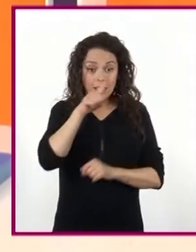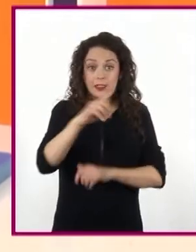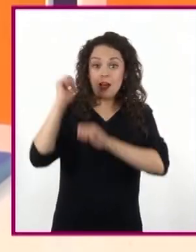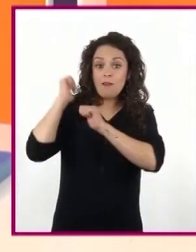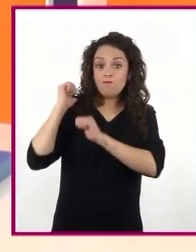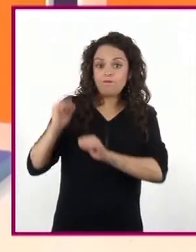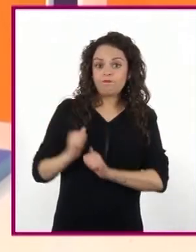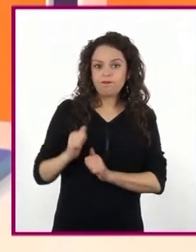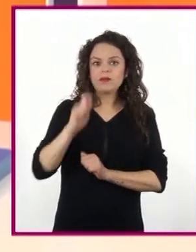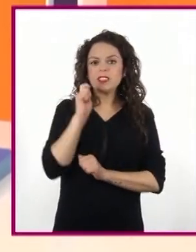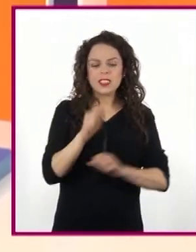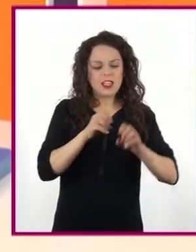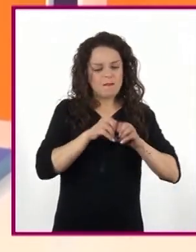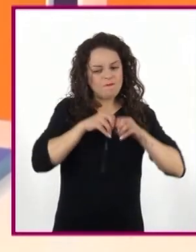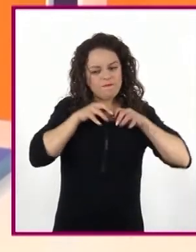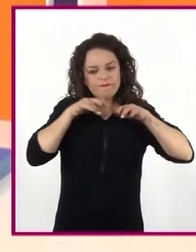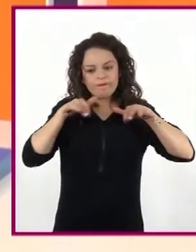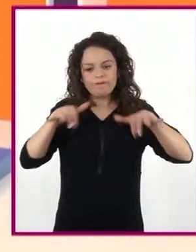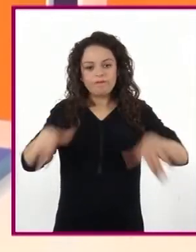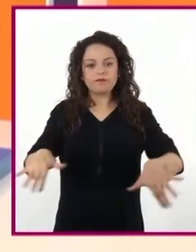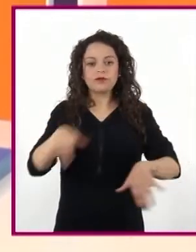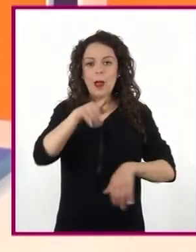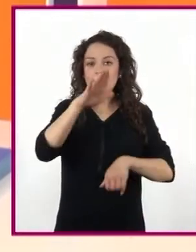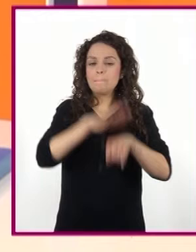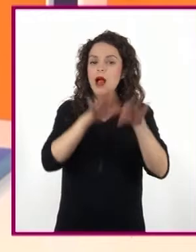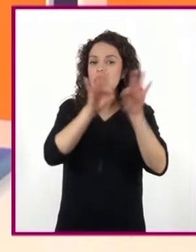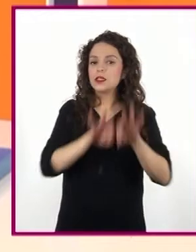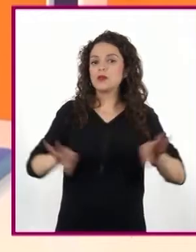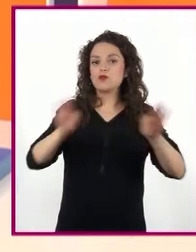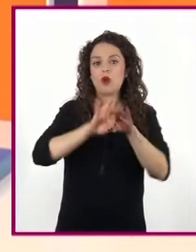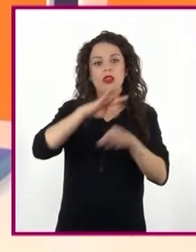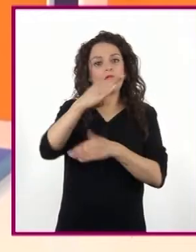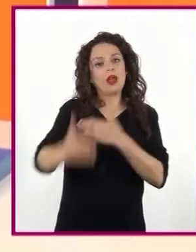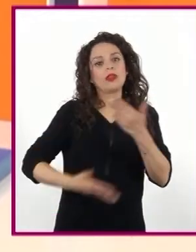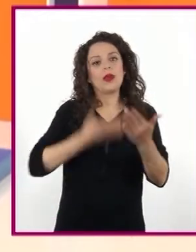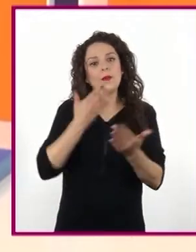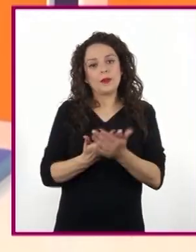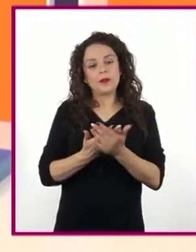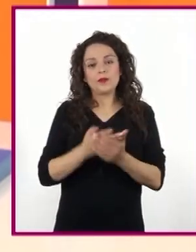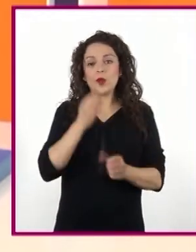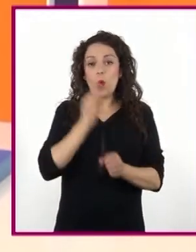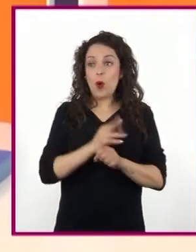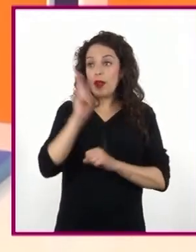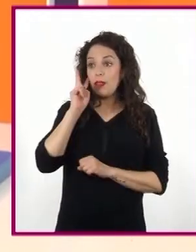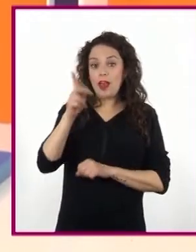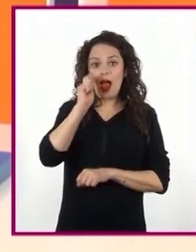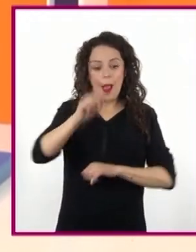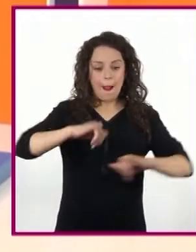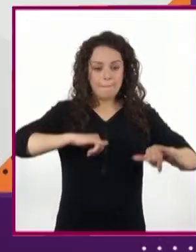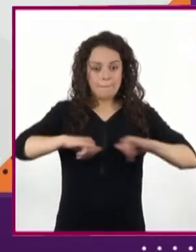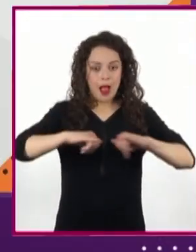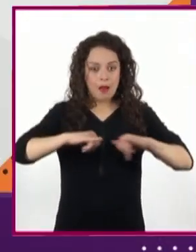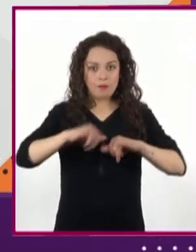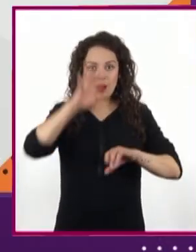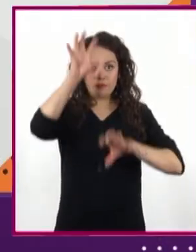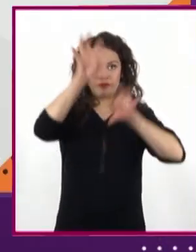de difundir sus principales postulados. A continuación, les presento un mapa conceptual de la